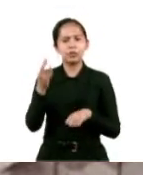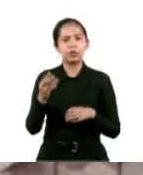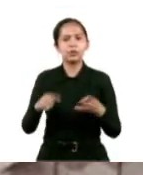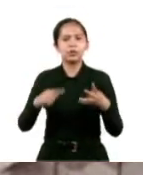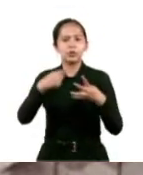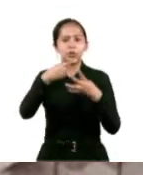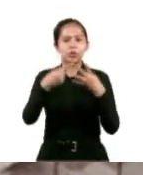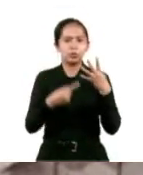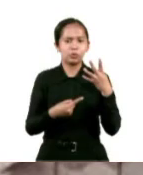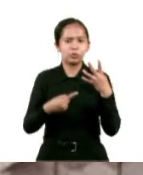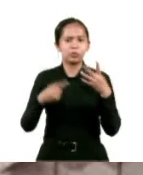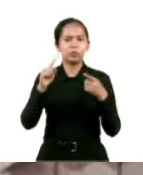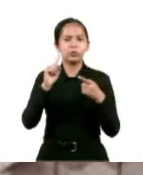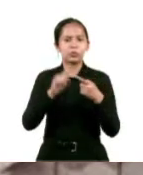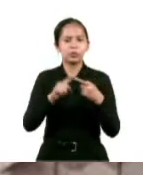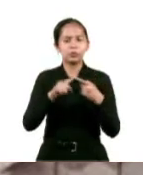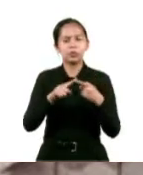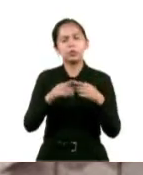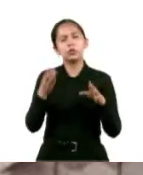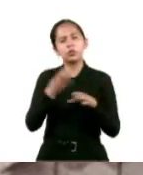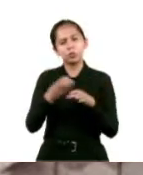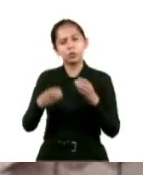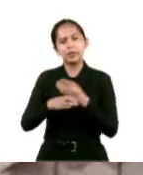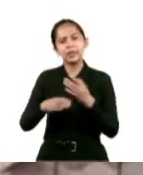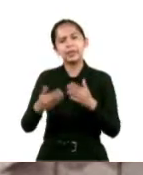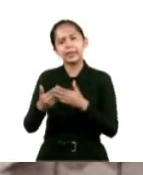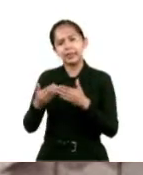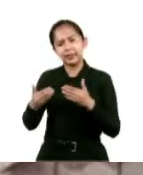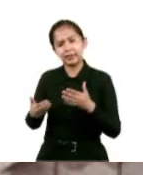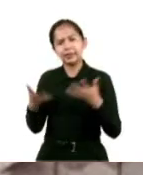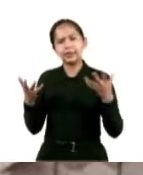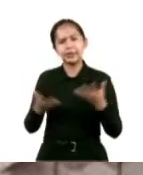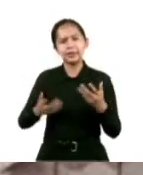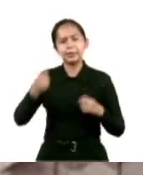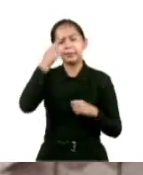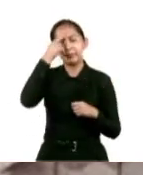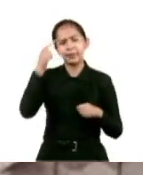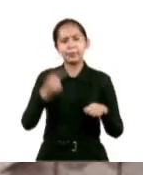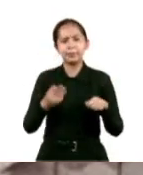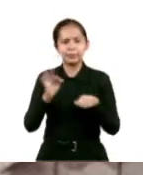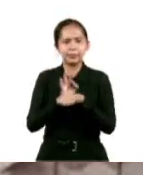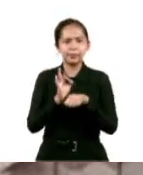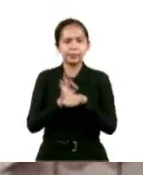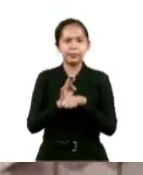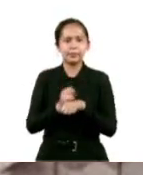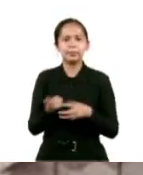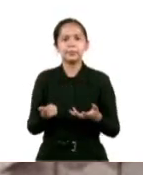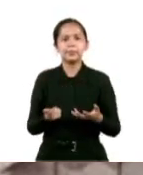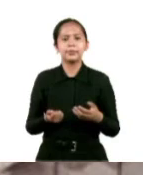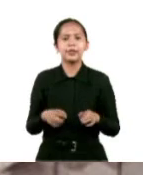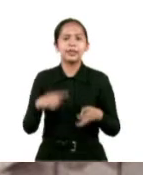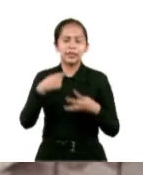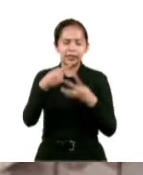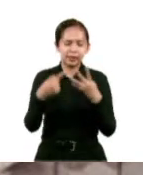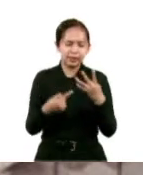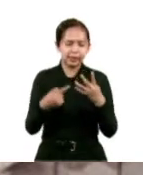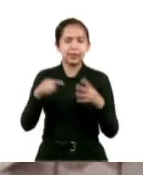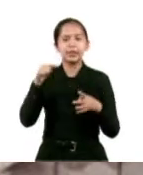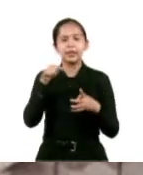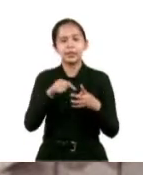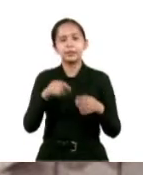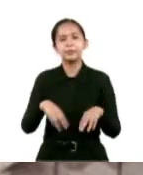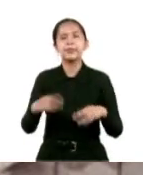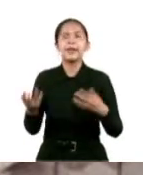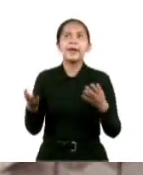4 barreras preventivas que, de haber sido efectivas, de acuerdo al análisis de DNB, hubieran evitado el colapso del